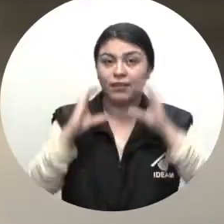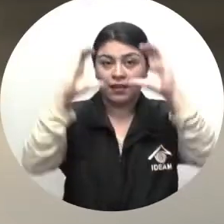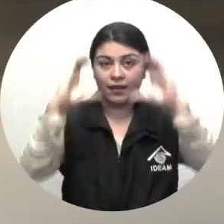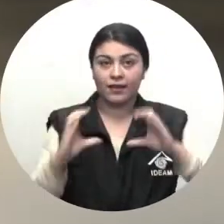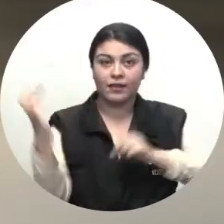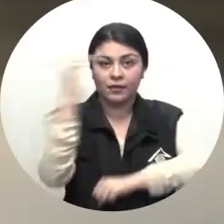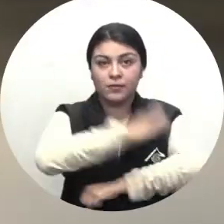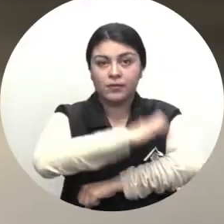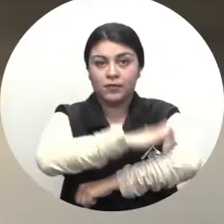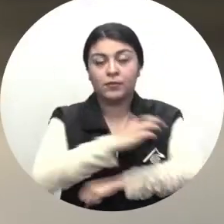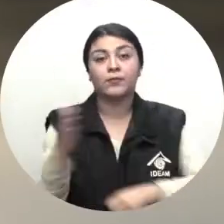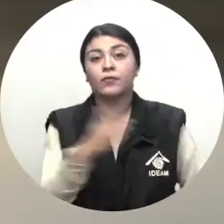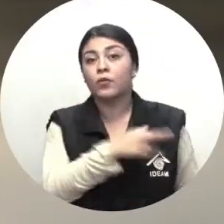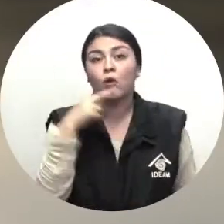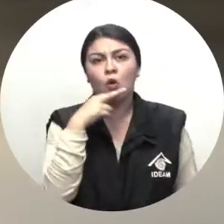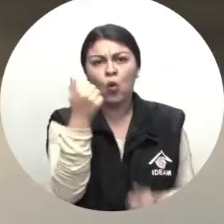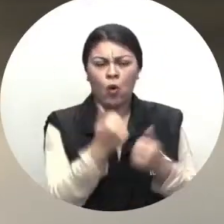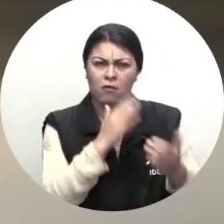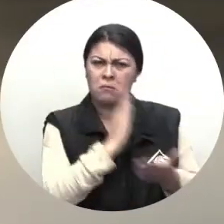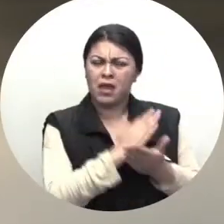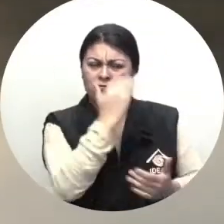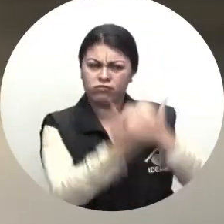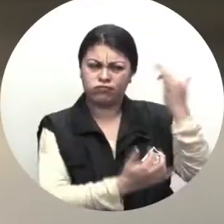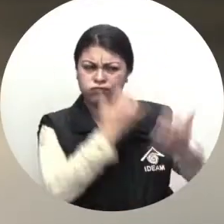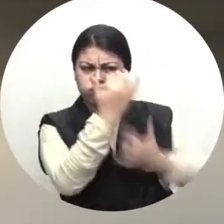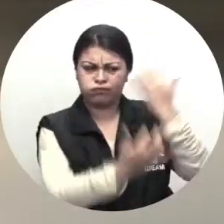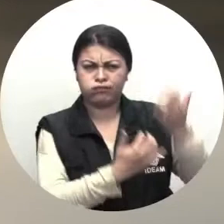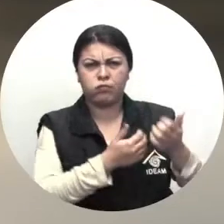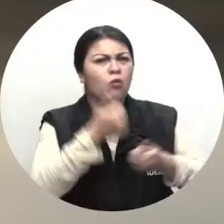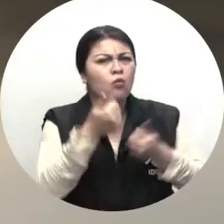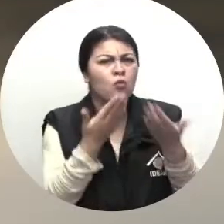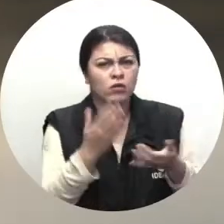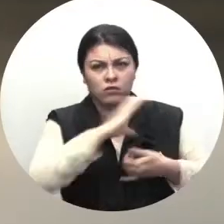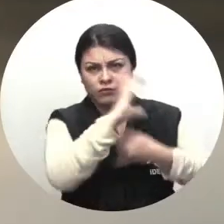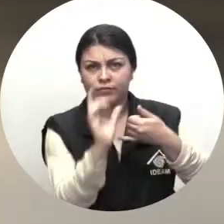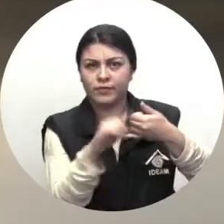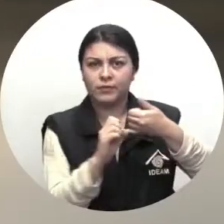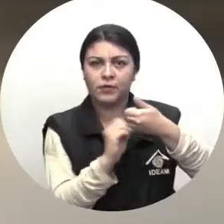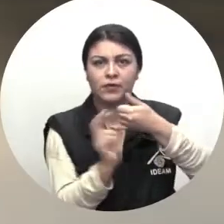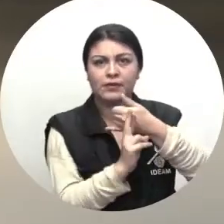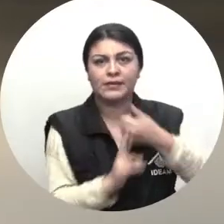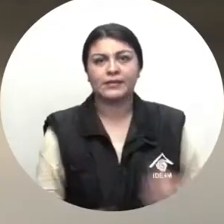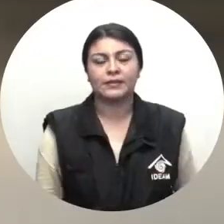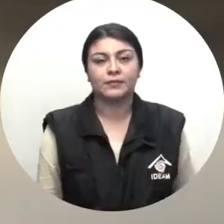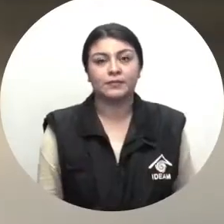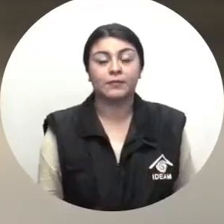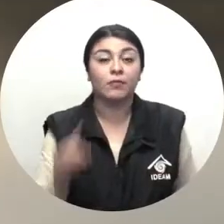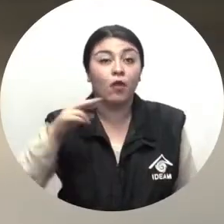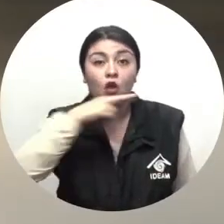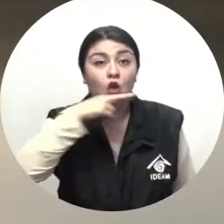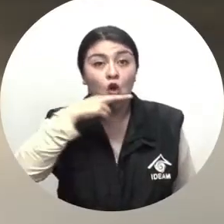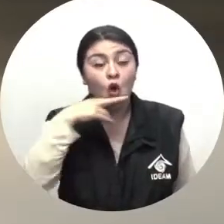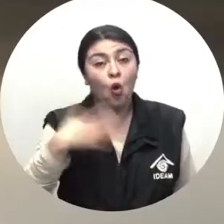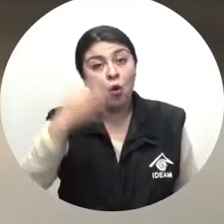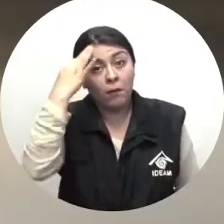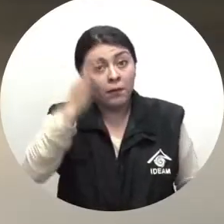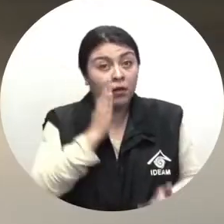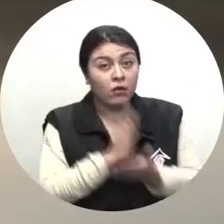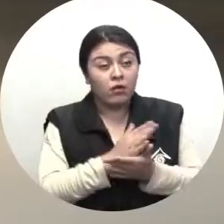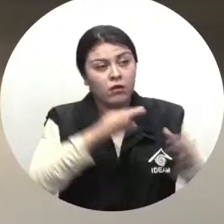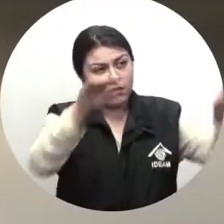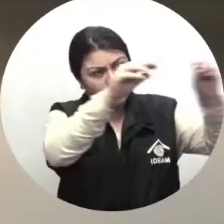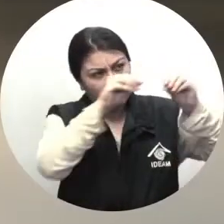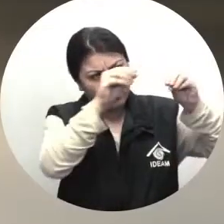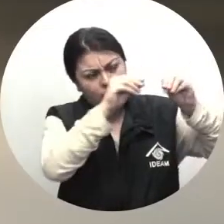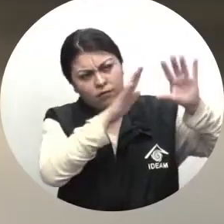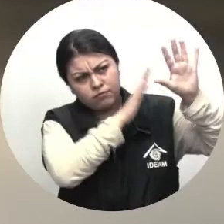Putumayo. Alerta roja por amenaza de incendios forestales en las regiones del Caribe y la Orinoquía. Alerta roja por alta posibilidad